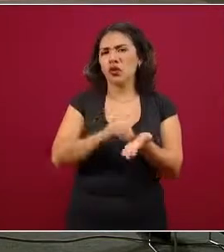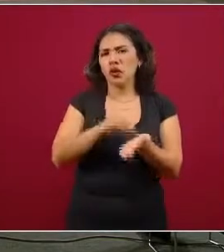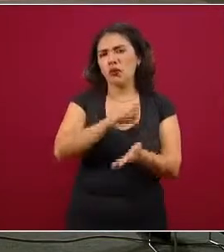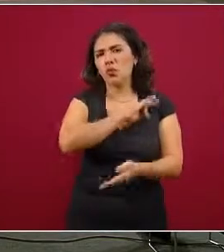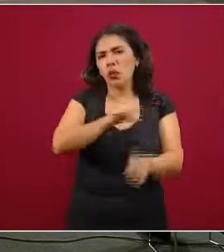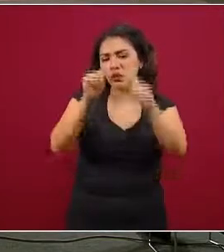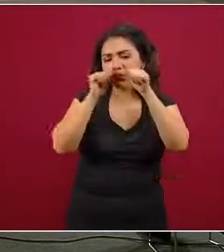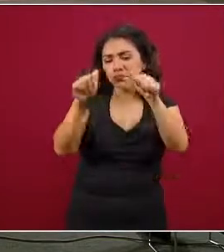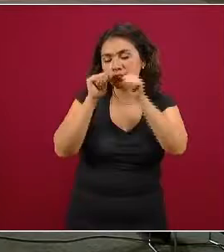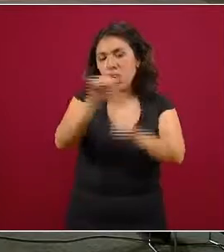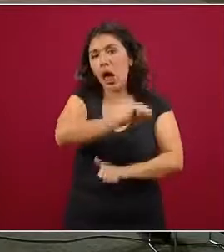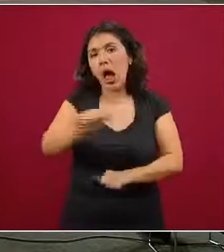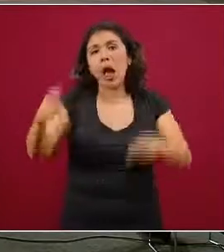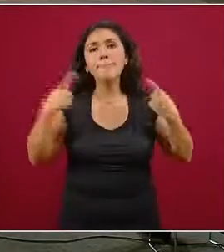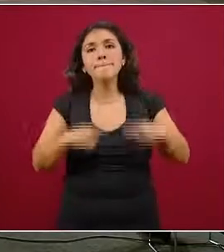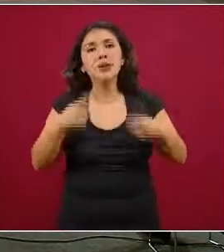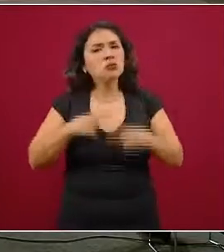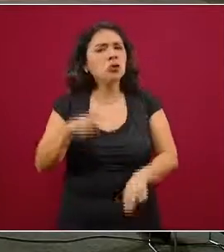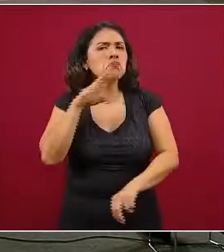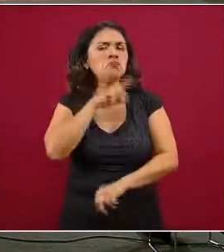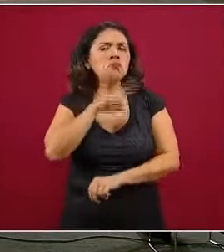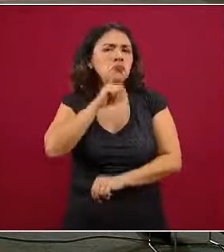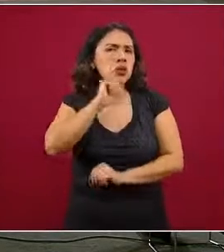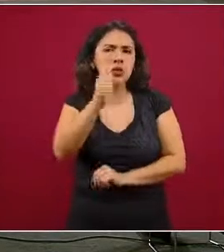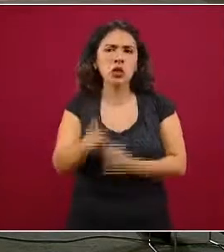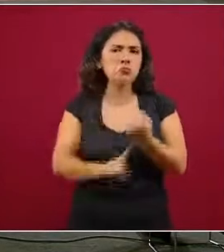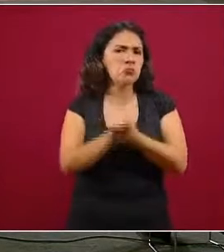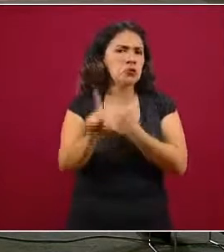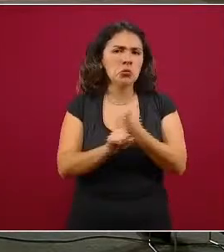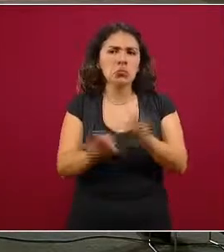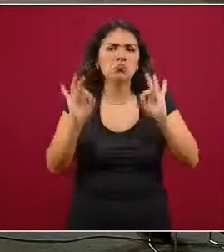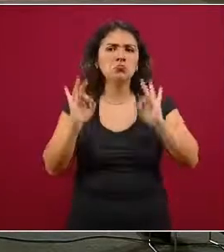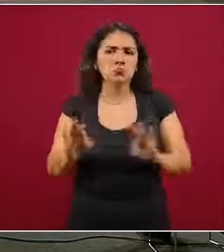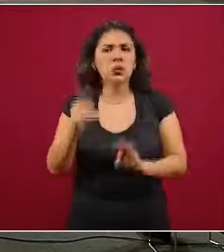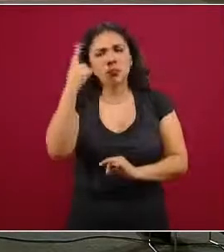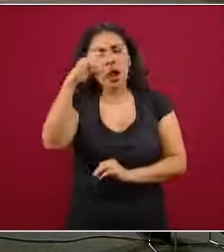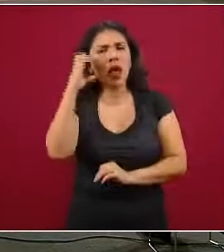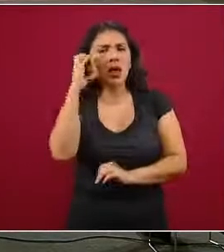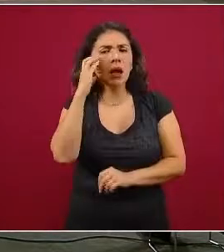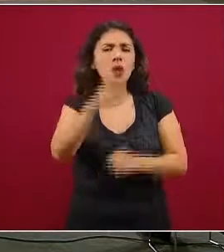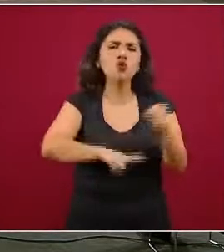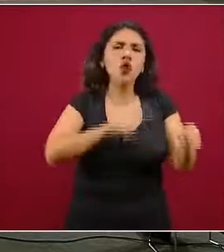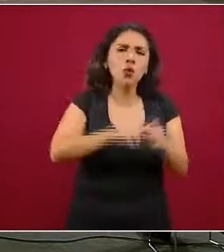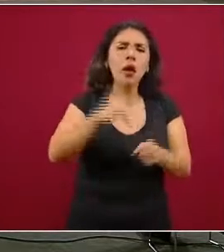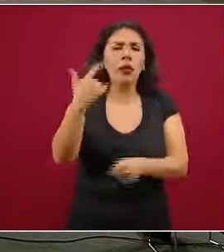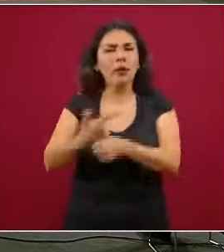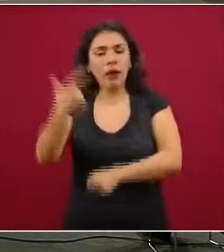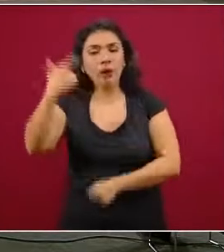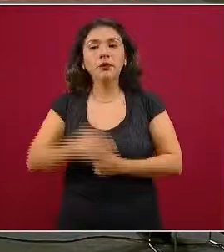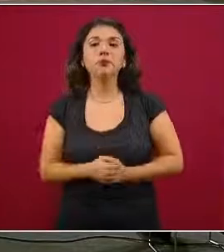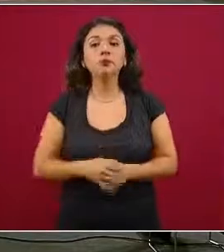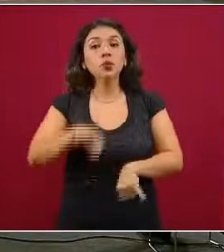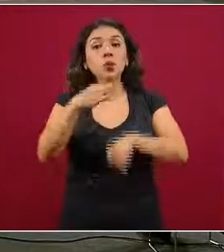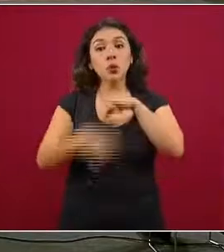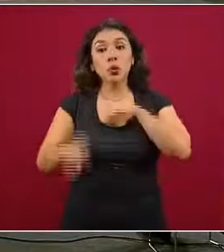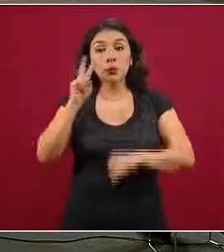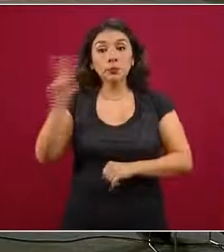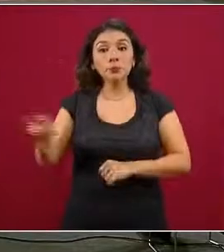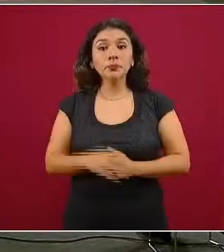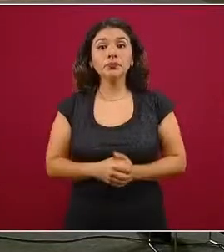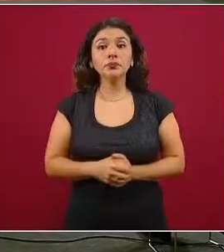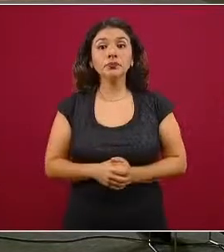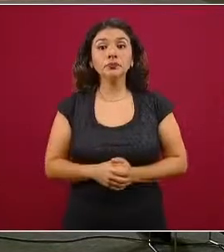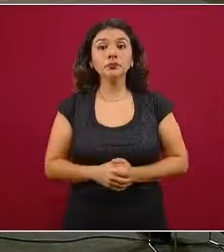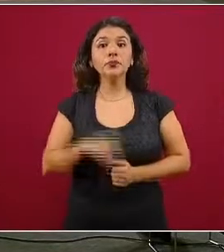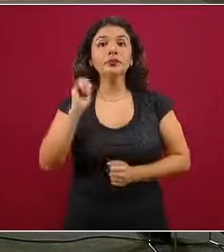las personas sin mayor problema, tanto en camas generales como en críticas. Y veamos la última diapositiva del escenario estatal, que